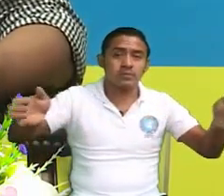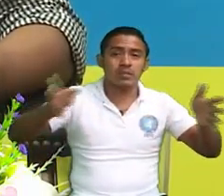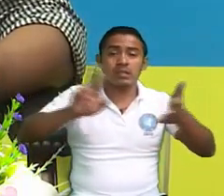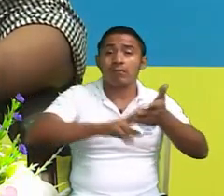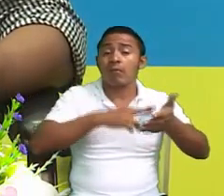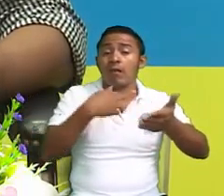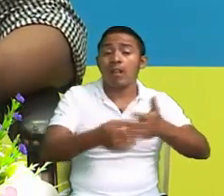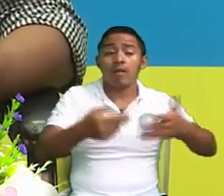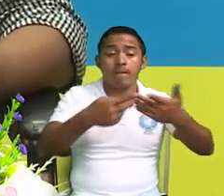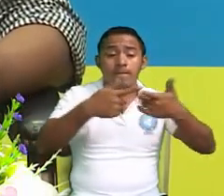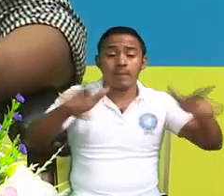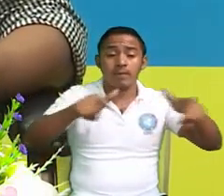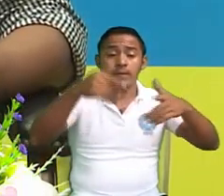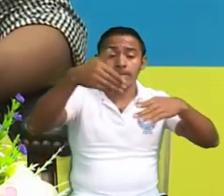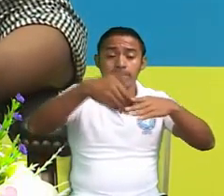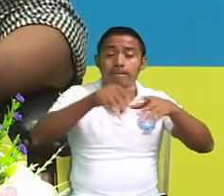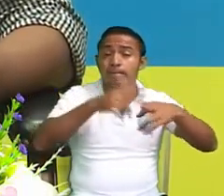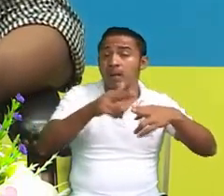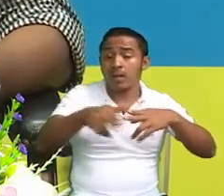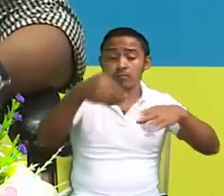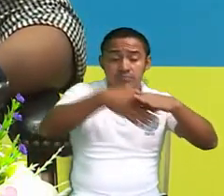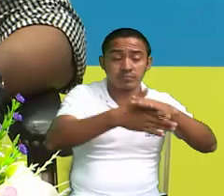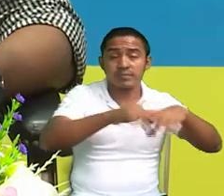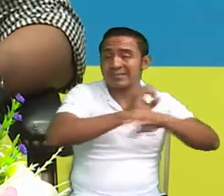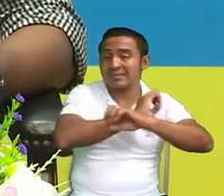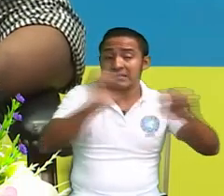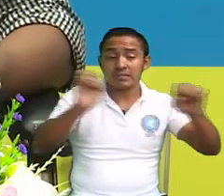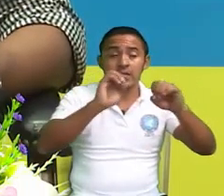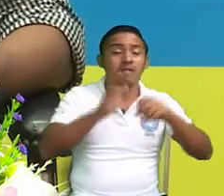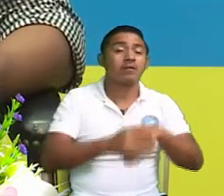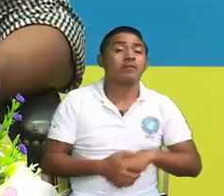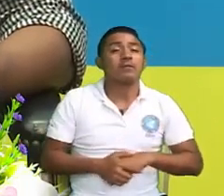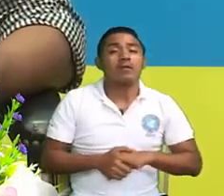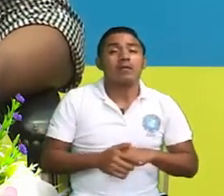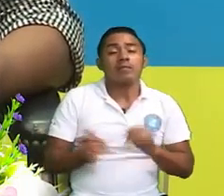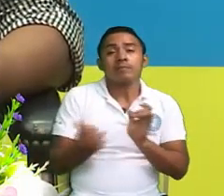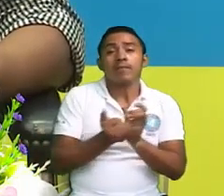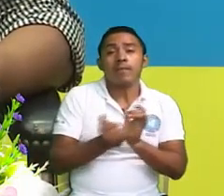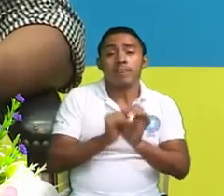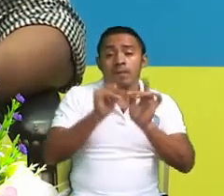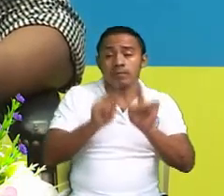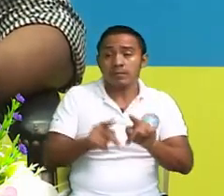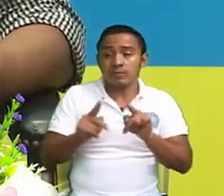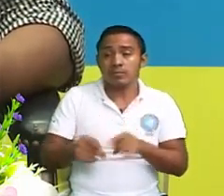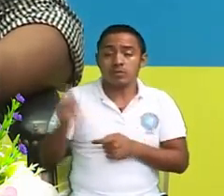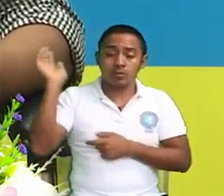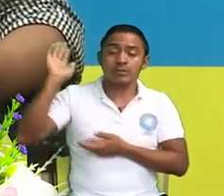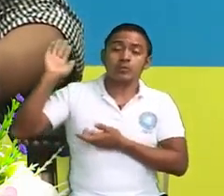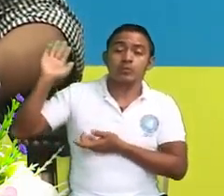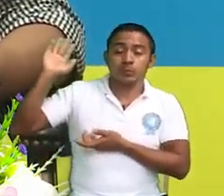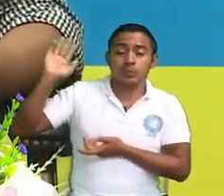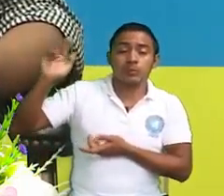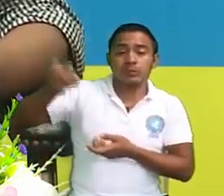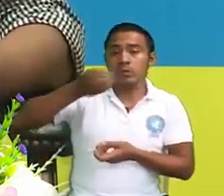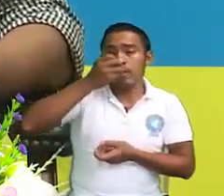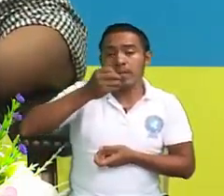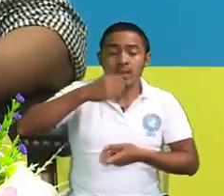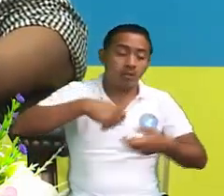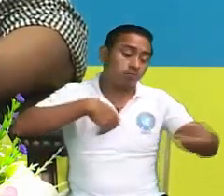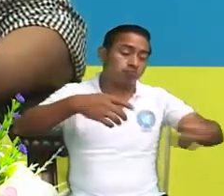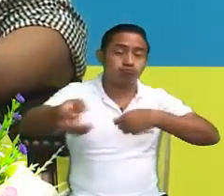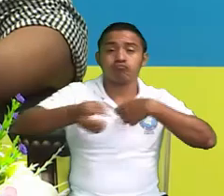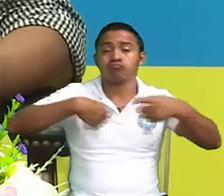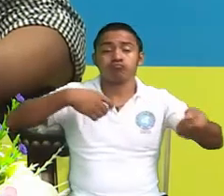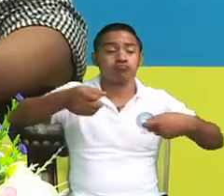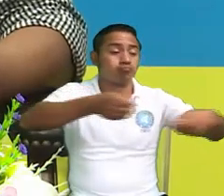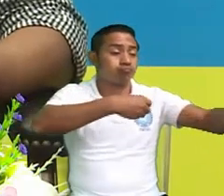a todos los veraneantes que quieran ir, y también incluso a los comerciantes, pues esos vendedores de comida que llegan